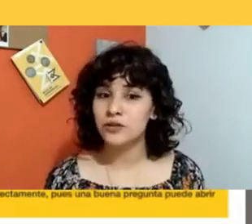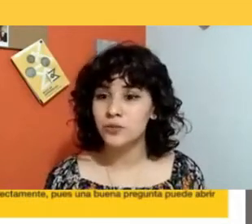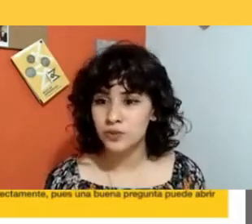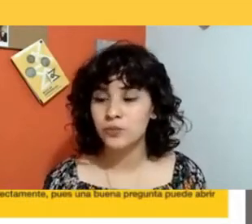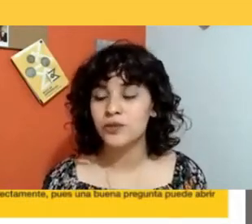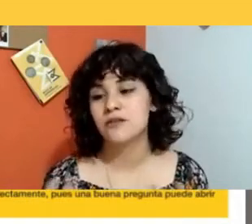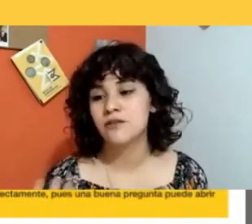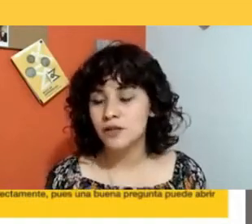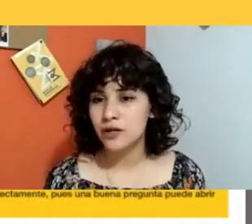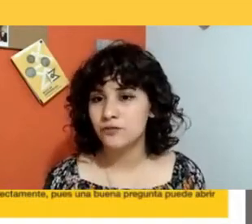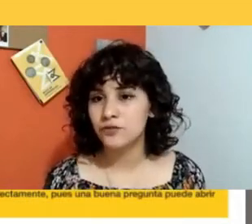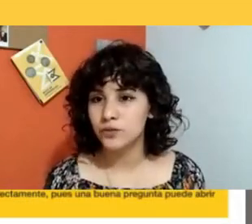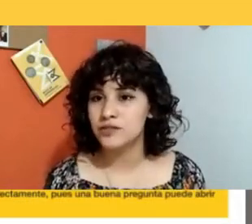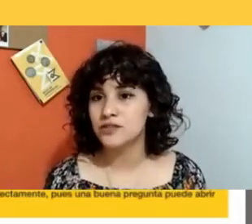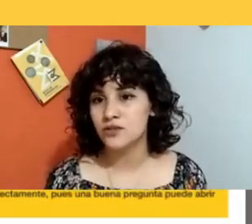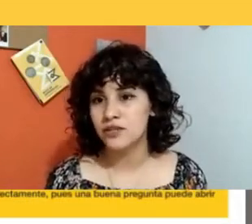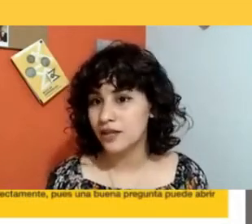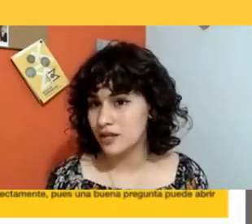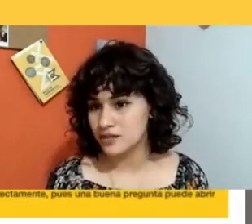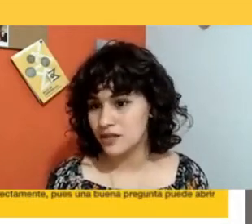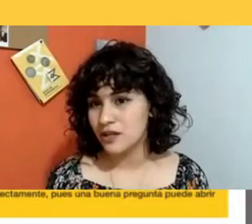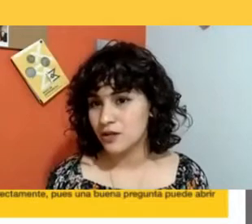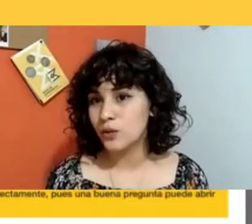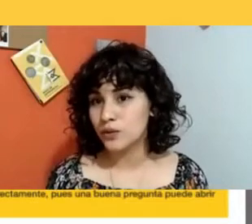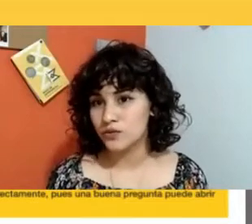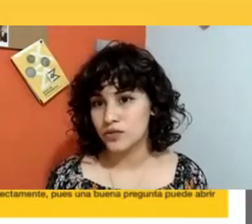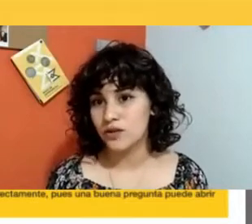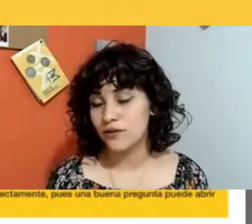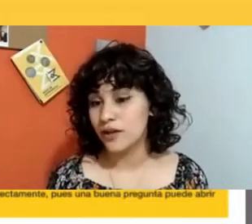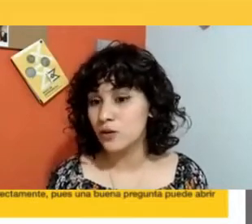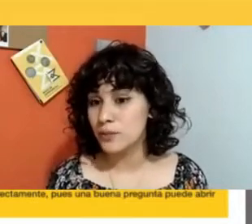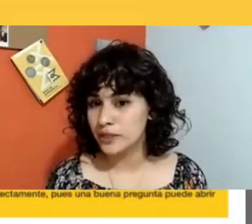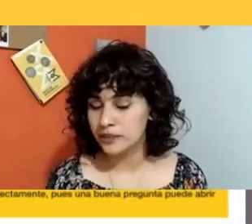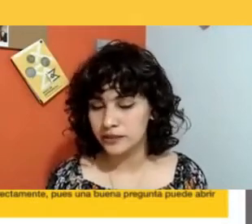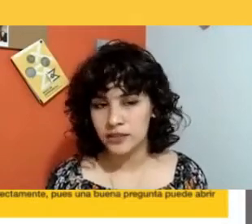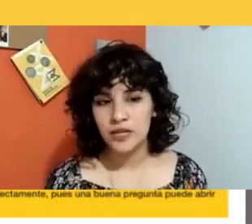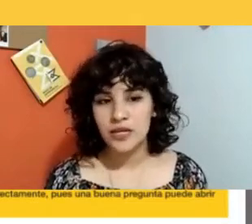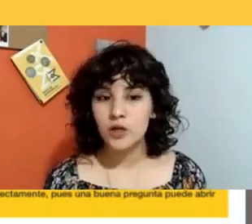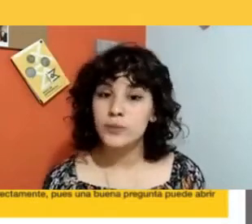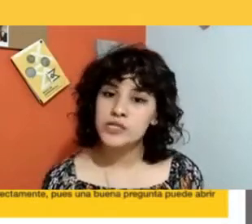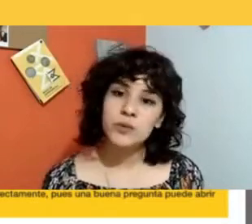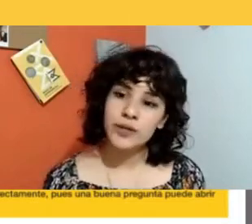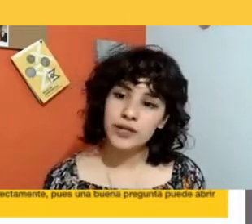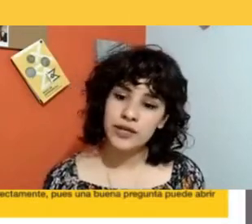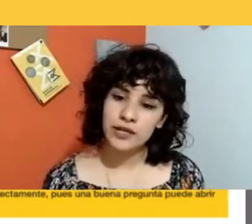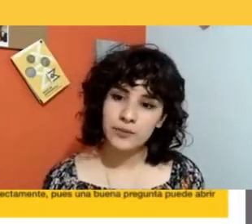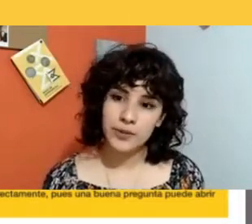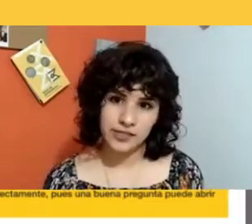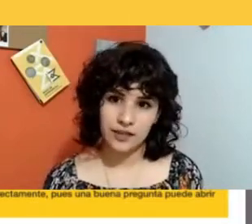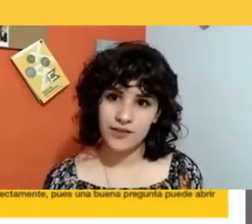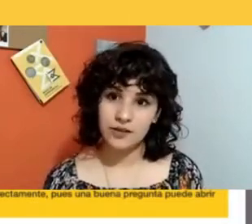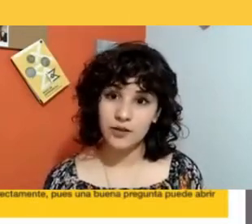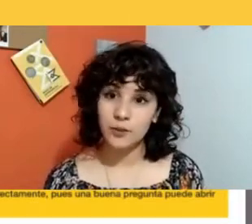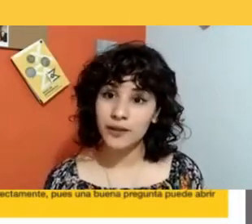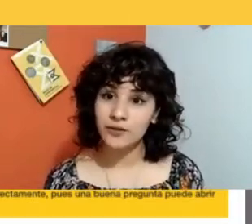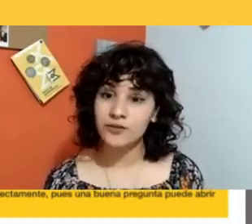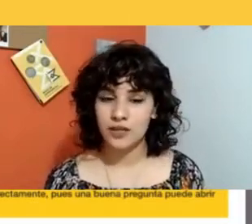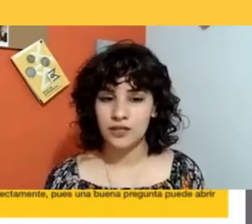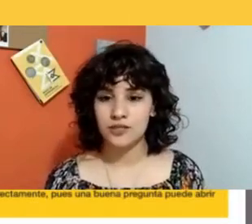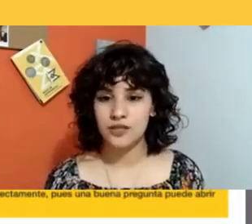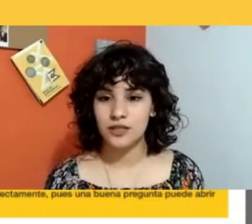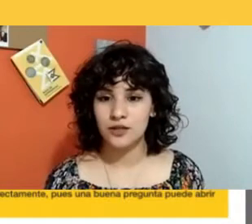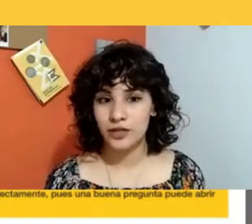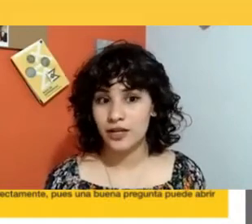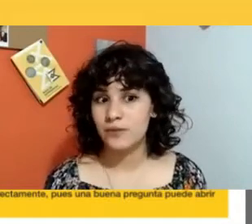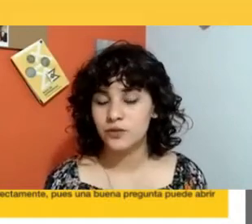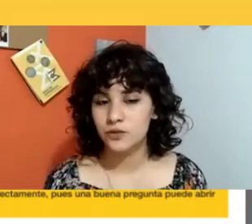recorrido, pero puede servirle para futuras sesiones de clase, ¿no? Cuando ustedes lo vean conveniente. Lo mismo para el aprendizaje basado en objetos, que